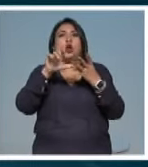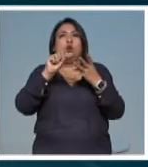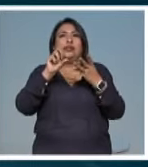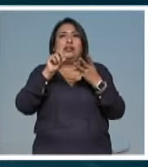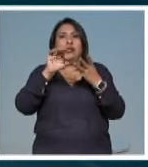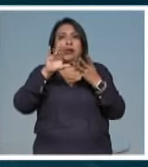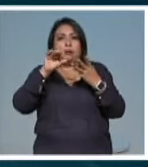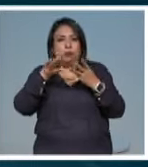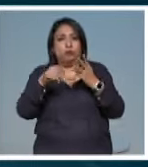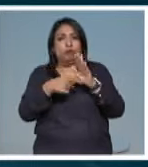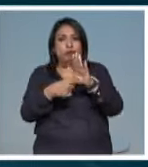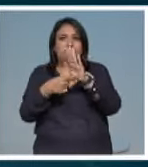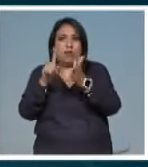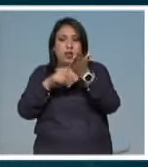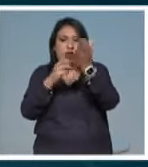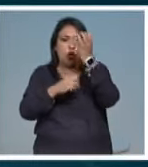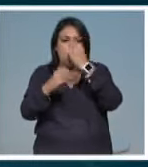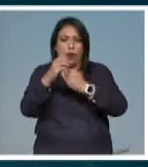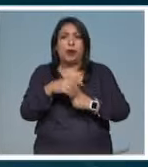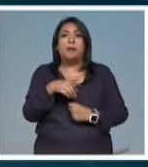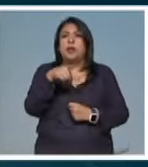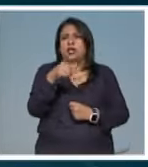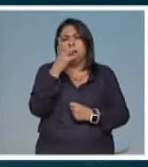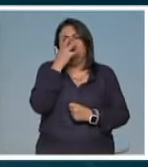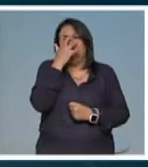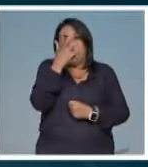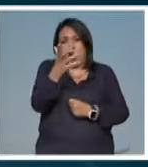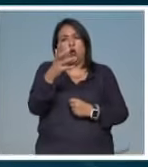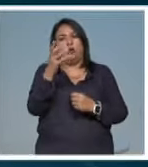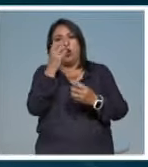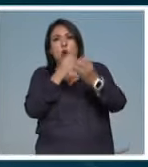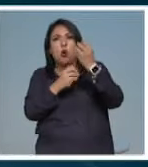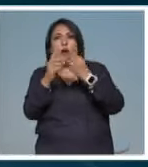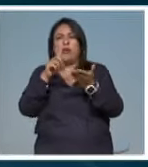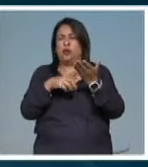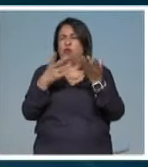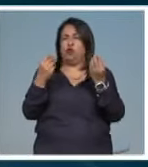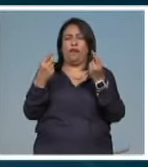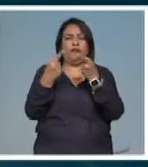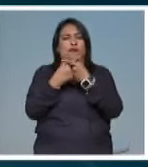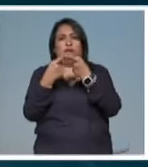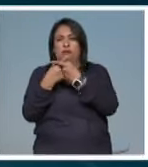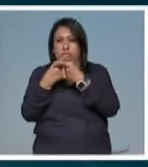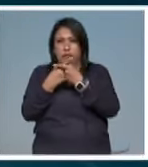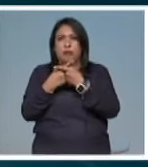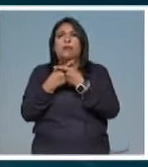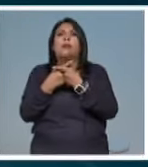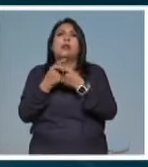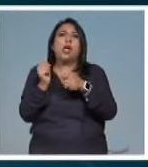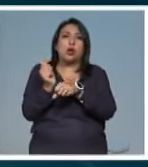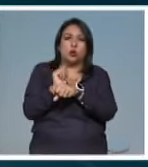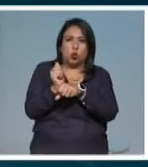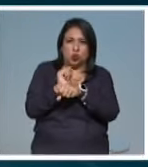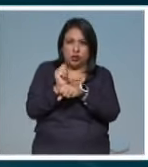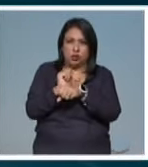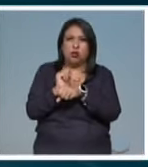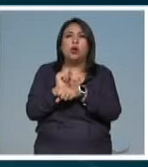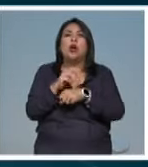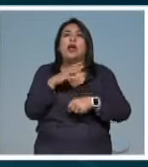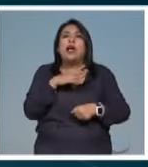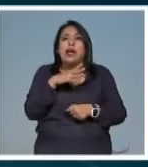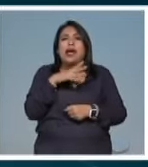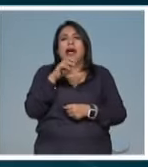Camus. No es un espectáculo solemne, tiene muchos contrastes en la actuación. Hay